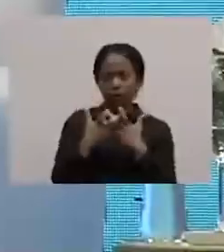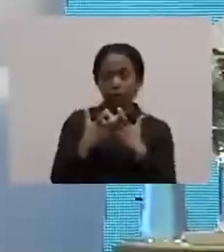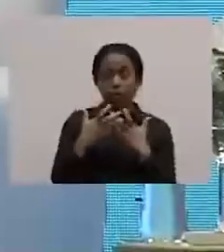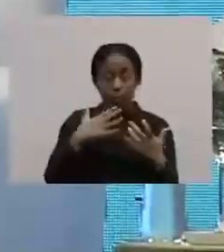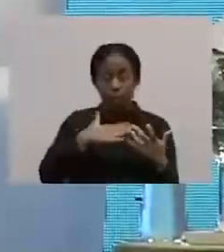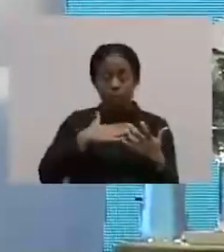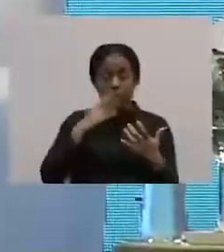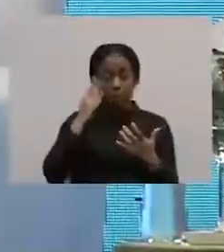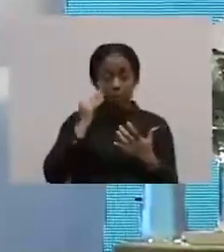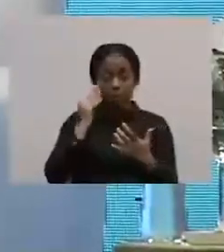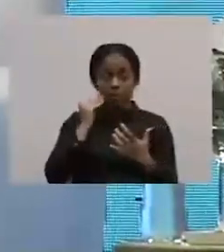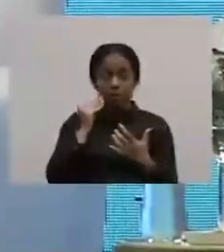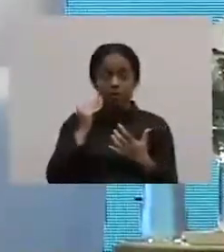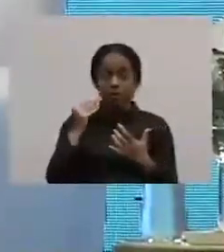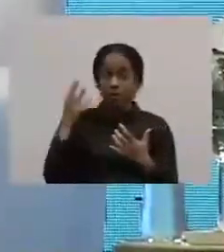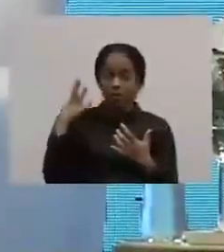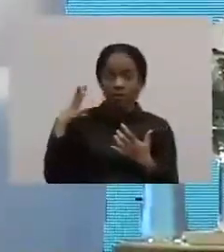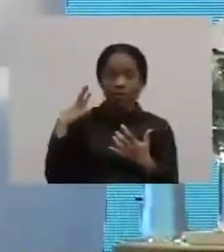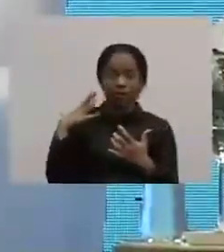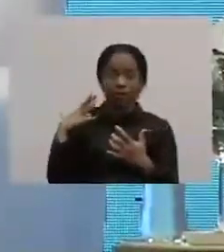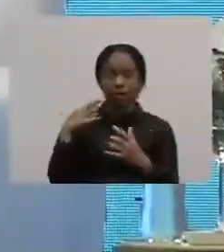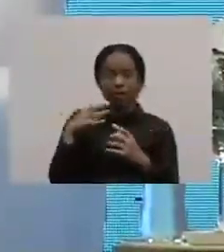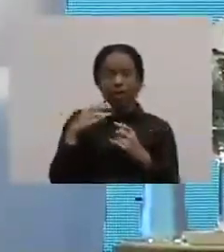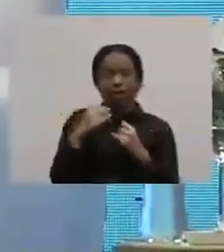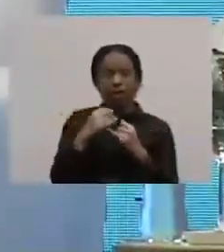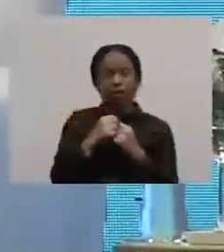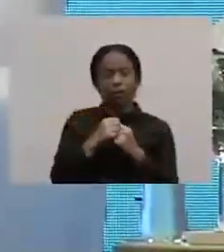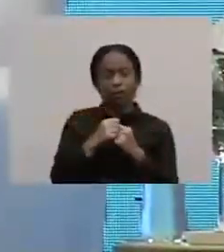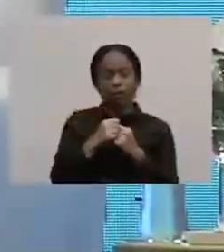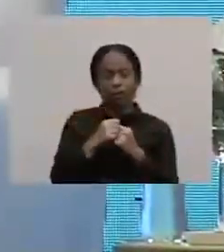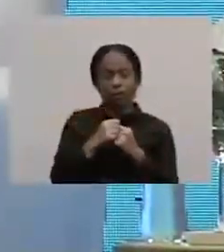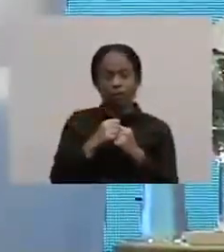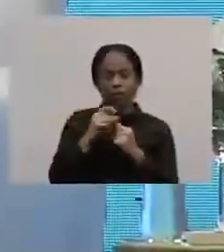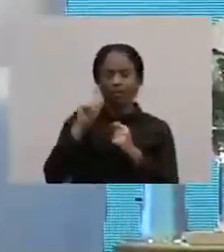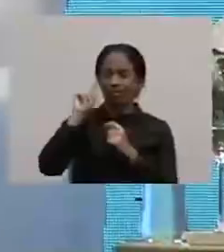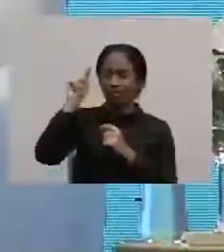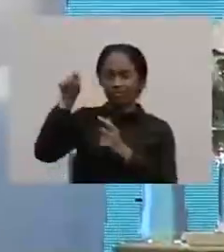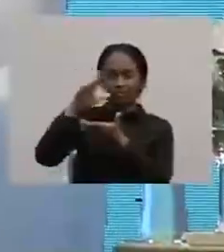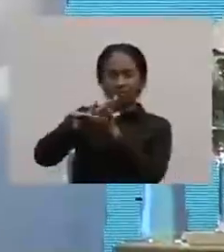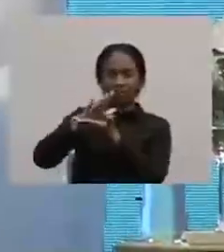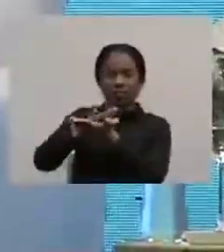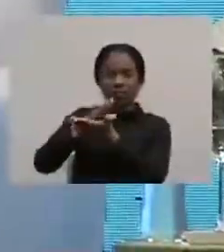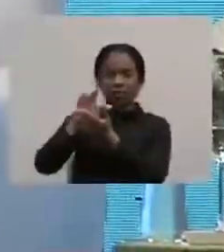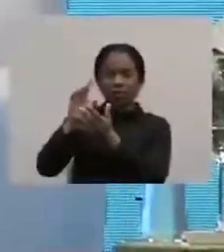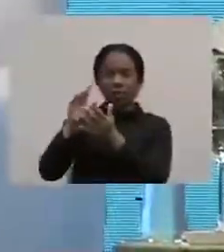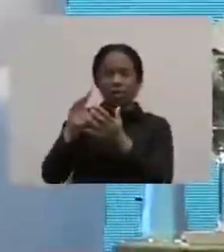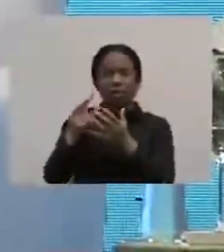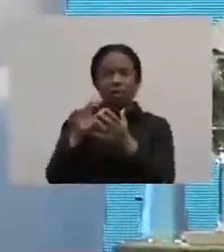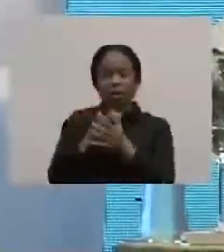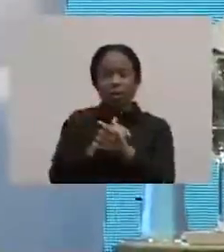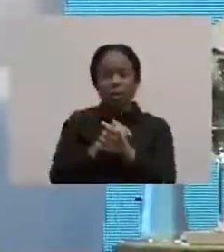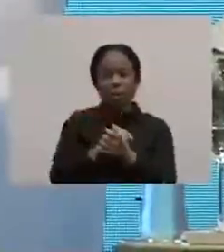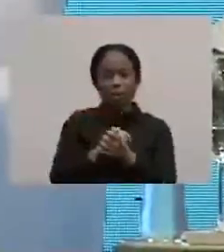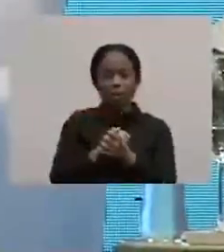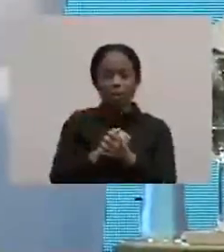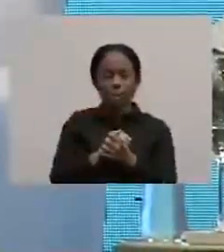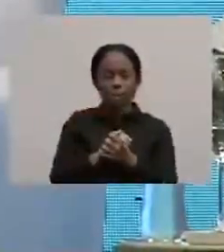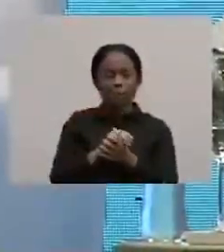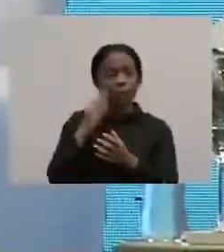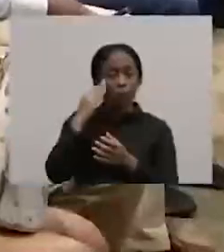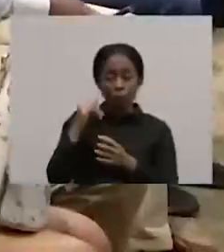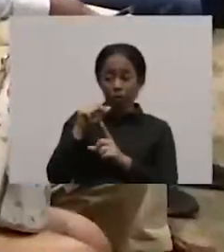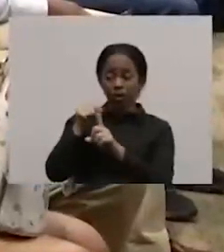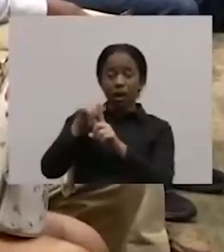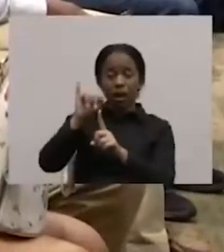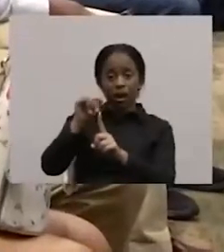experiencia con el desmonte de la cadena única que dejaba el país sin voz. Porque la